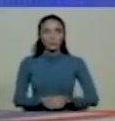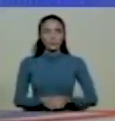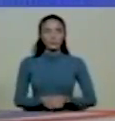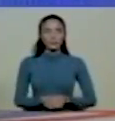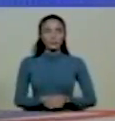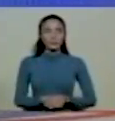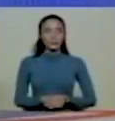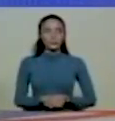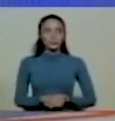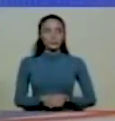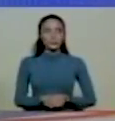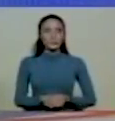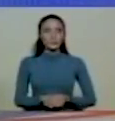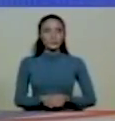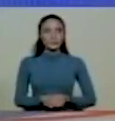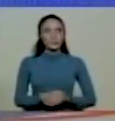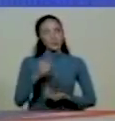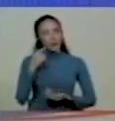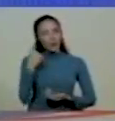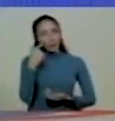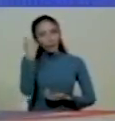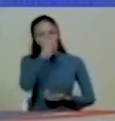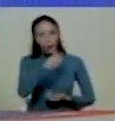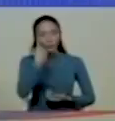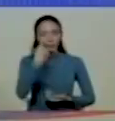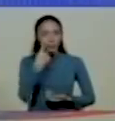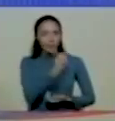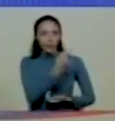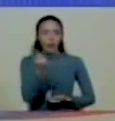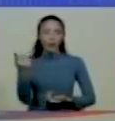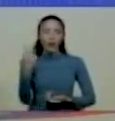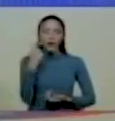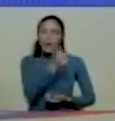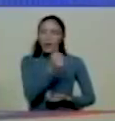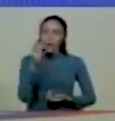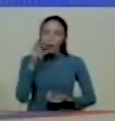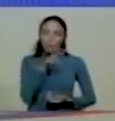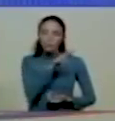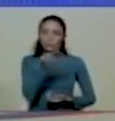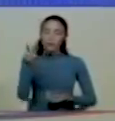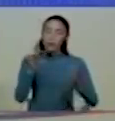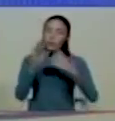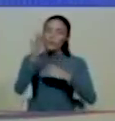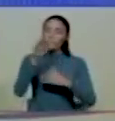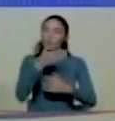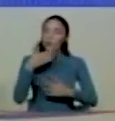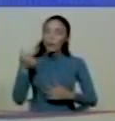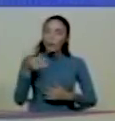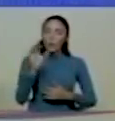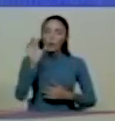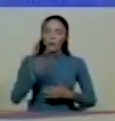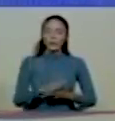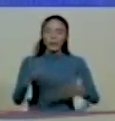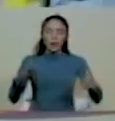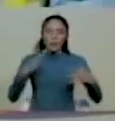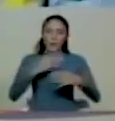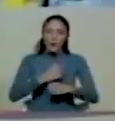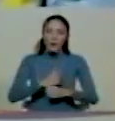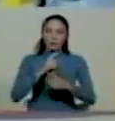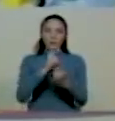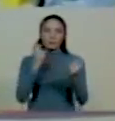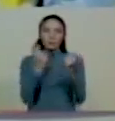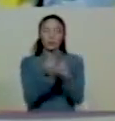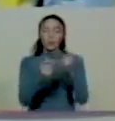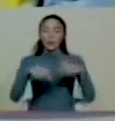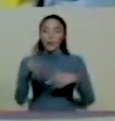abrazo, yo veo en el rostro de ustedes, en su mirada, todo el futuro. Veo la esperanza renovada de